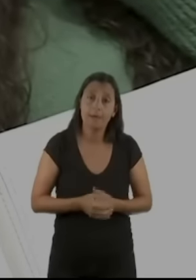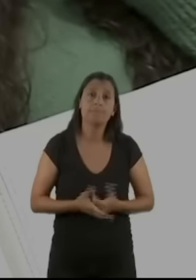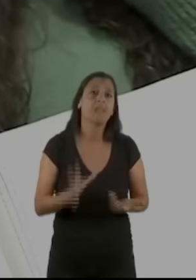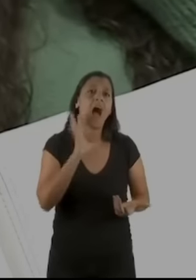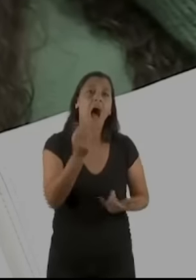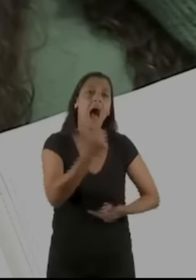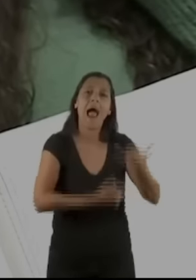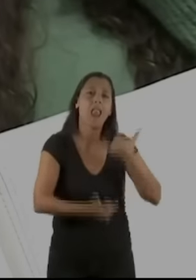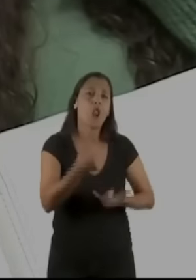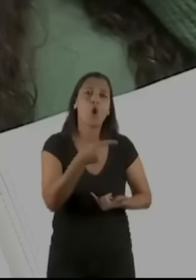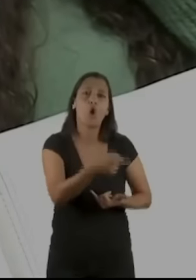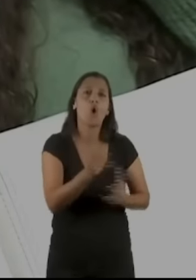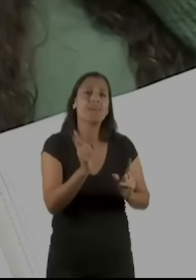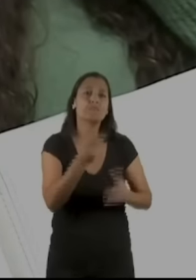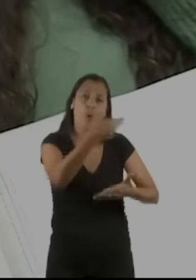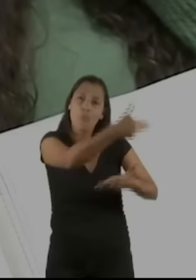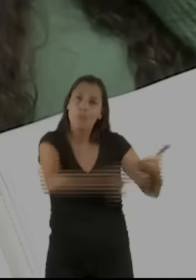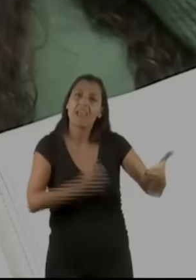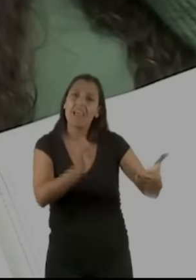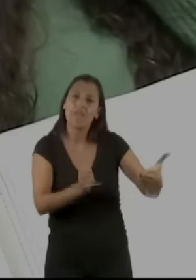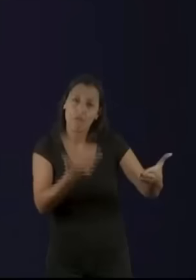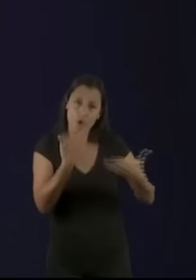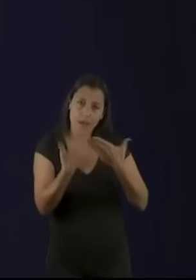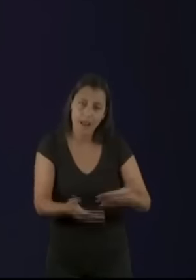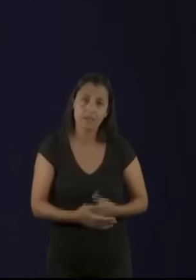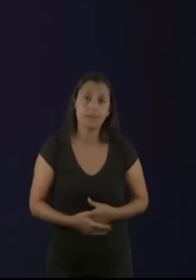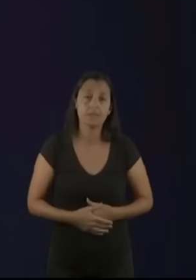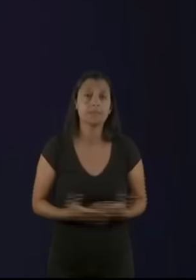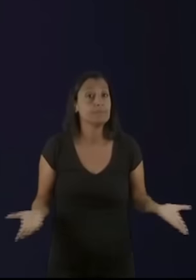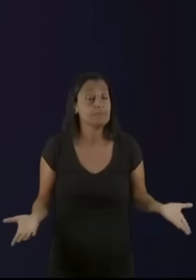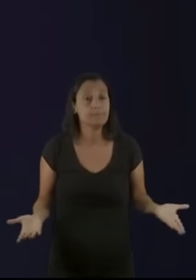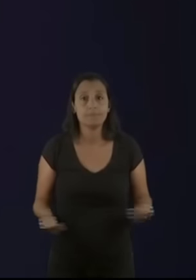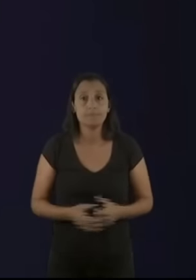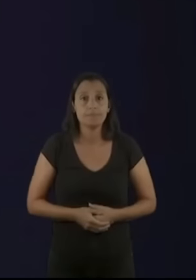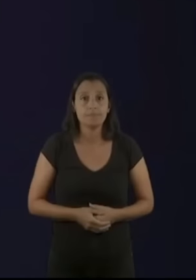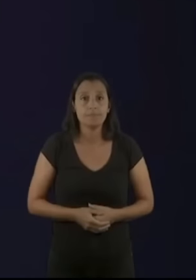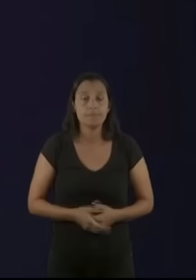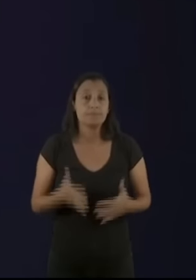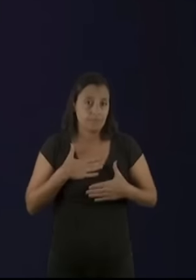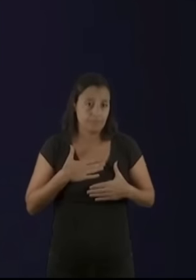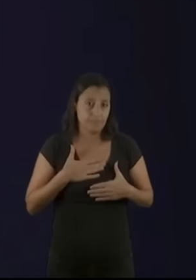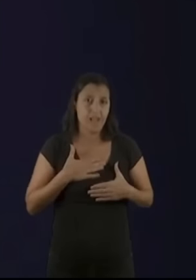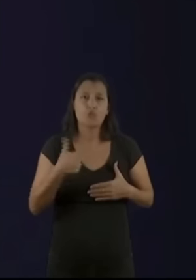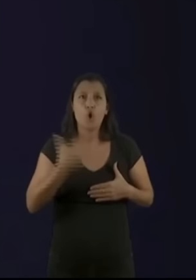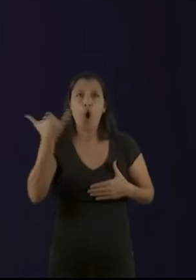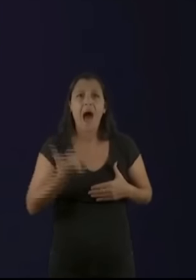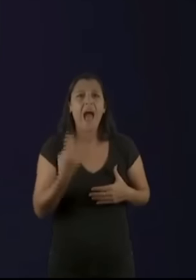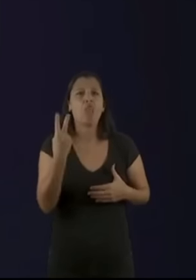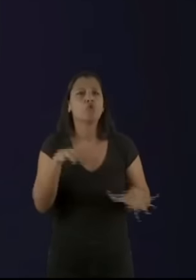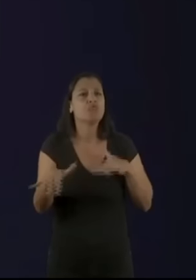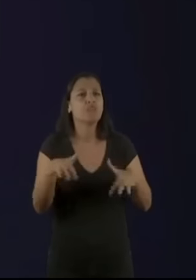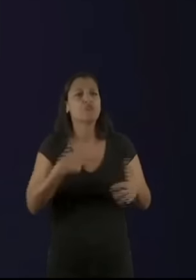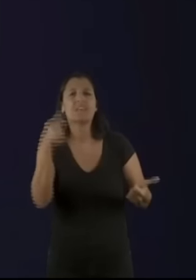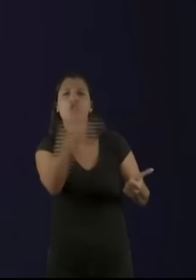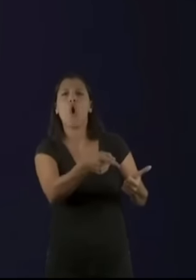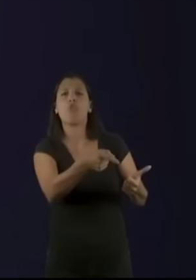comentario sobre sobre este informe Gracias las mías no sé te hablo de las dos mías ni sé por fueron verdad